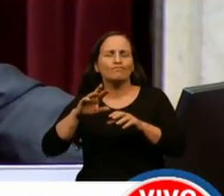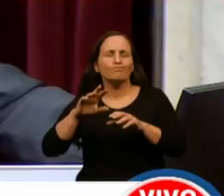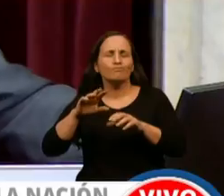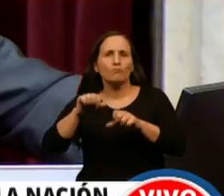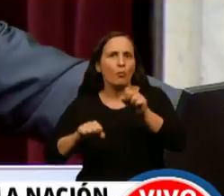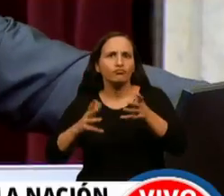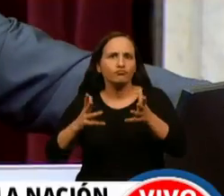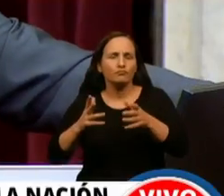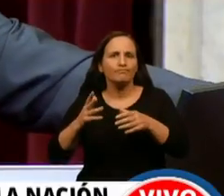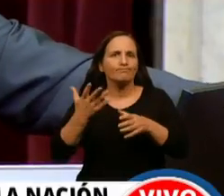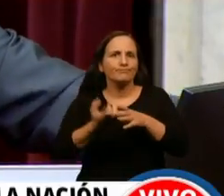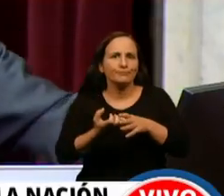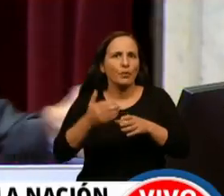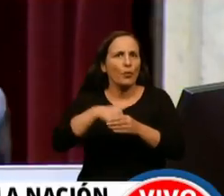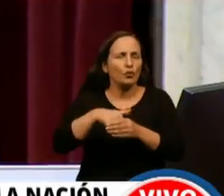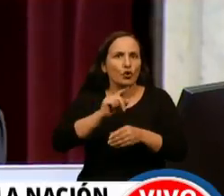voto